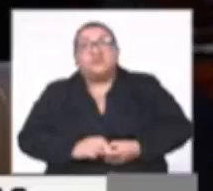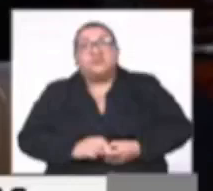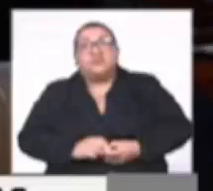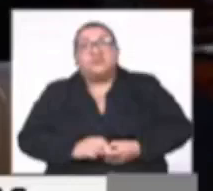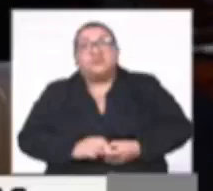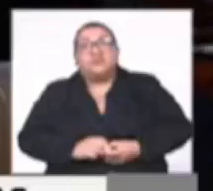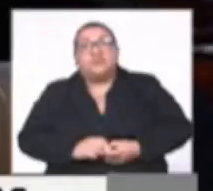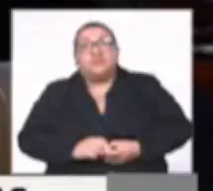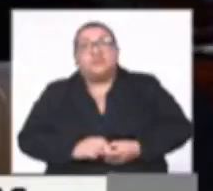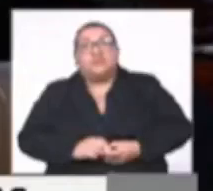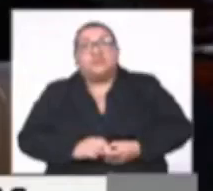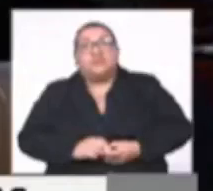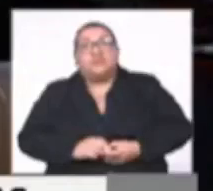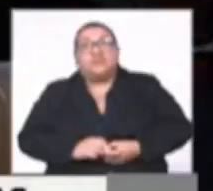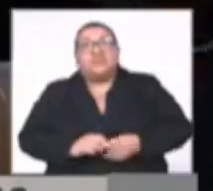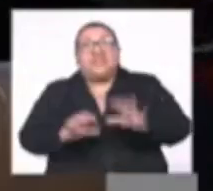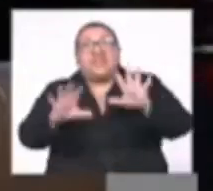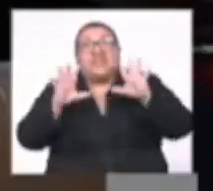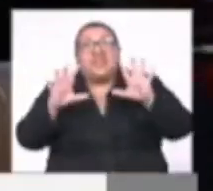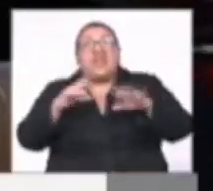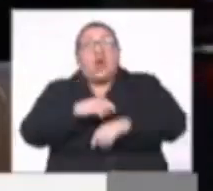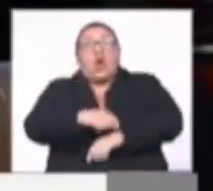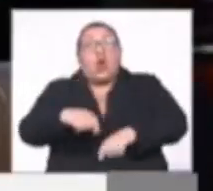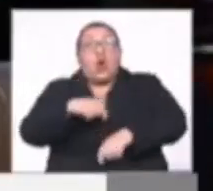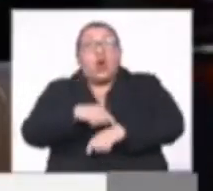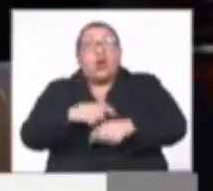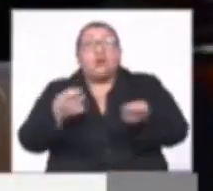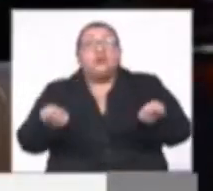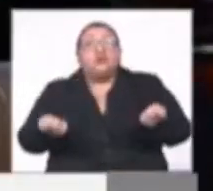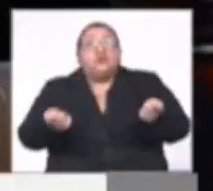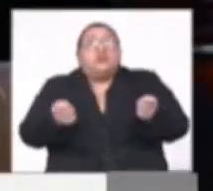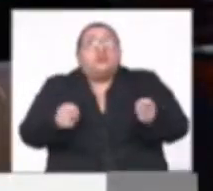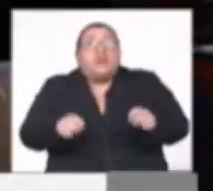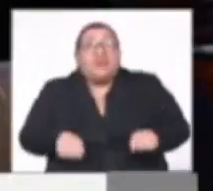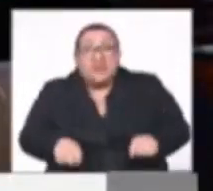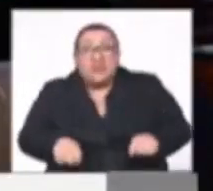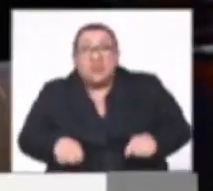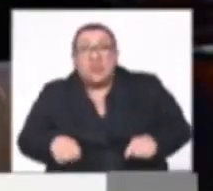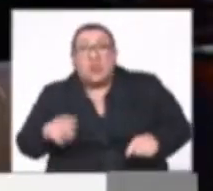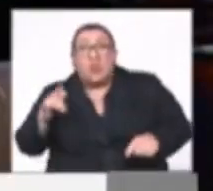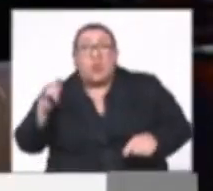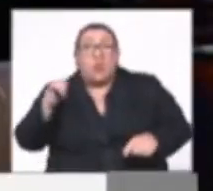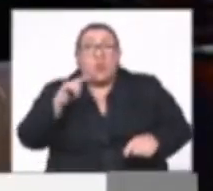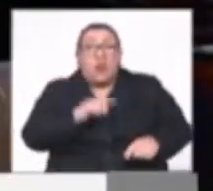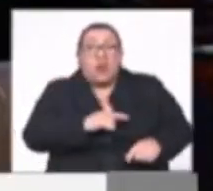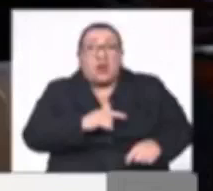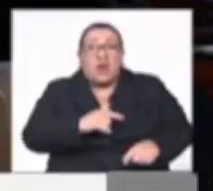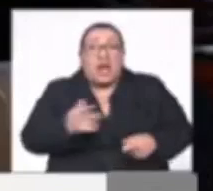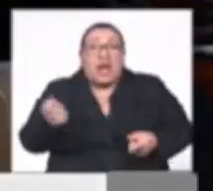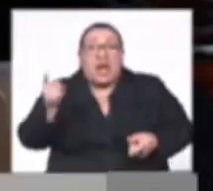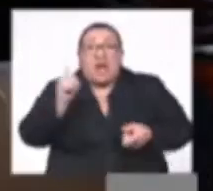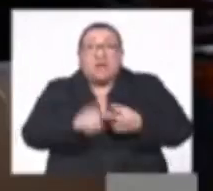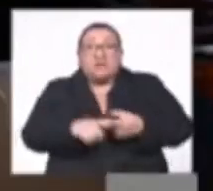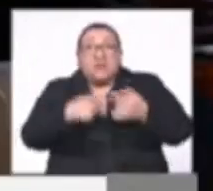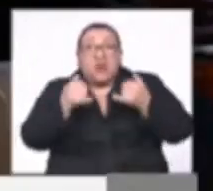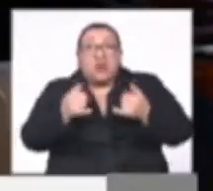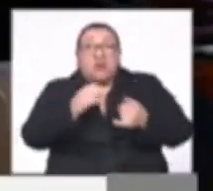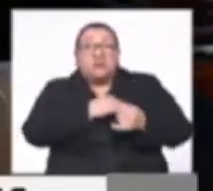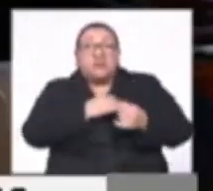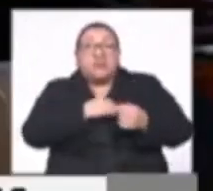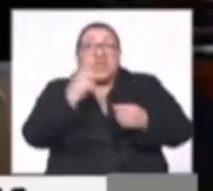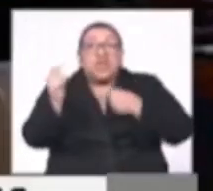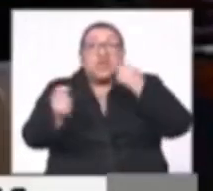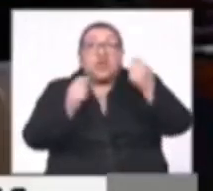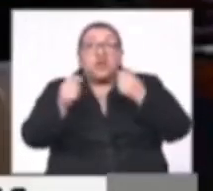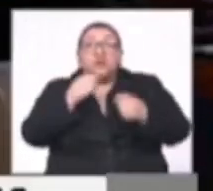horas paralizados de vuelos, más de 300 vuelos suspendidos, lo cual el día de hoy Mincetur